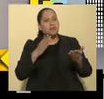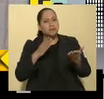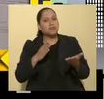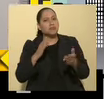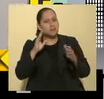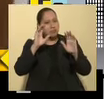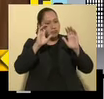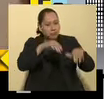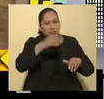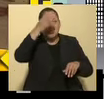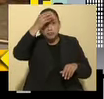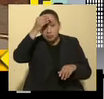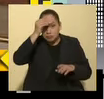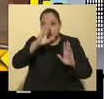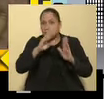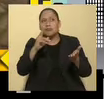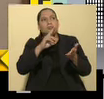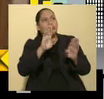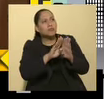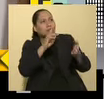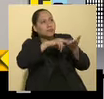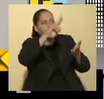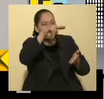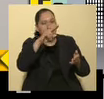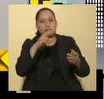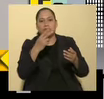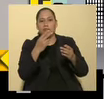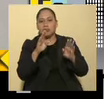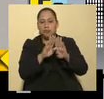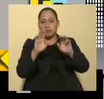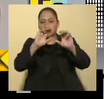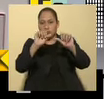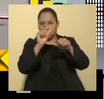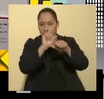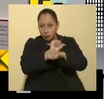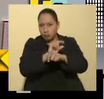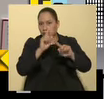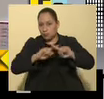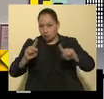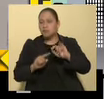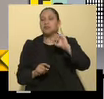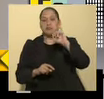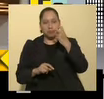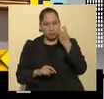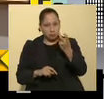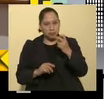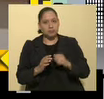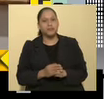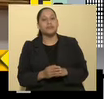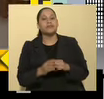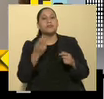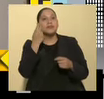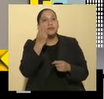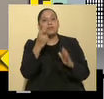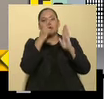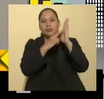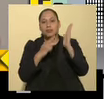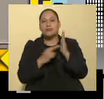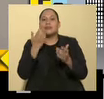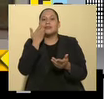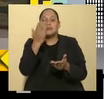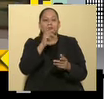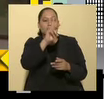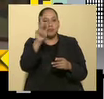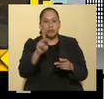la formación ya como pintores, como artistas. Sí, políticamente la idea era que el pueblo